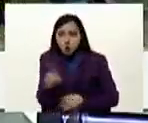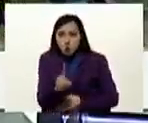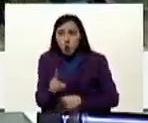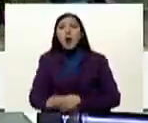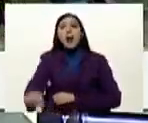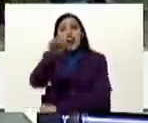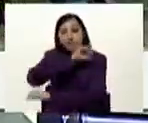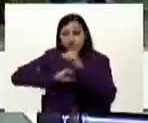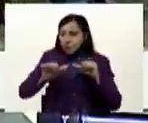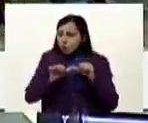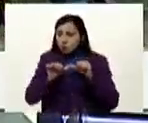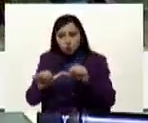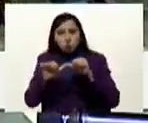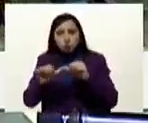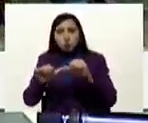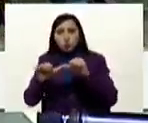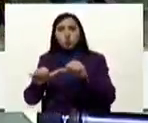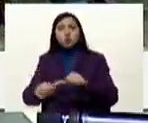mucho tiempo.